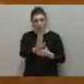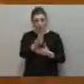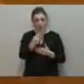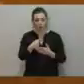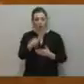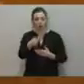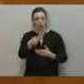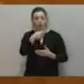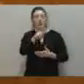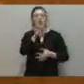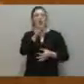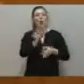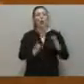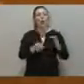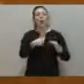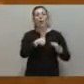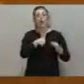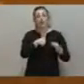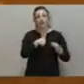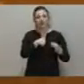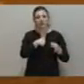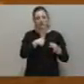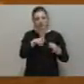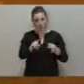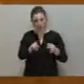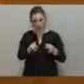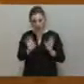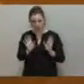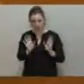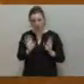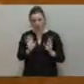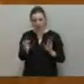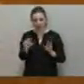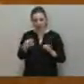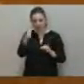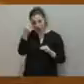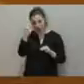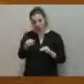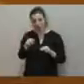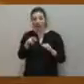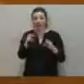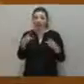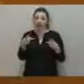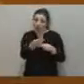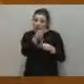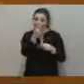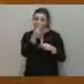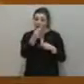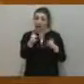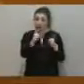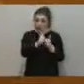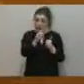jueces, pero también son parte. Y es que hay que partir de los recortes en la dependencia,